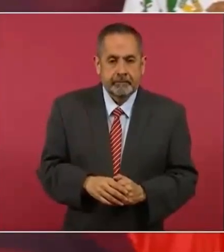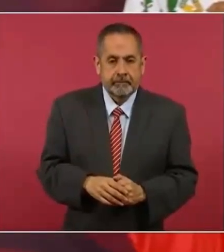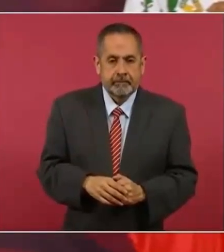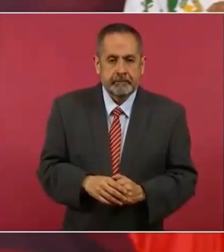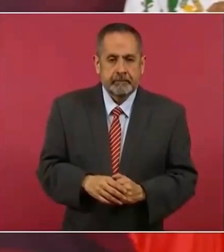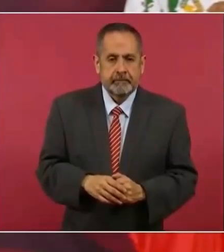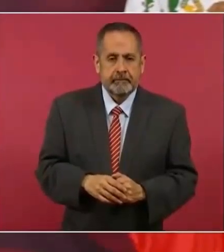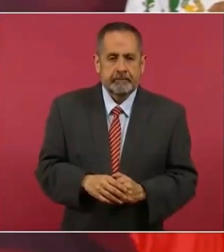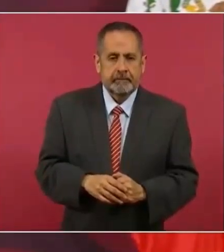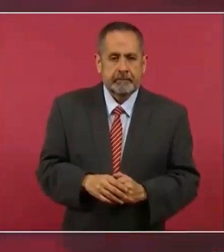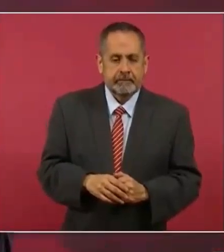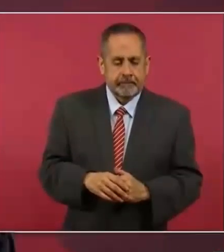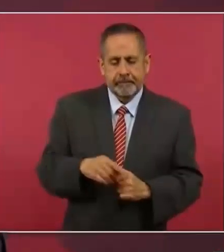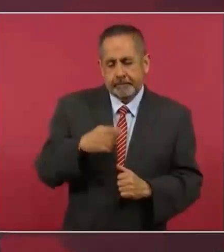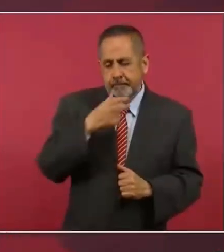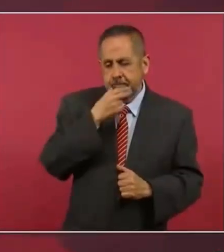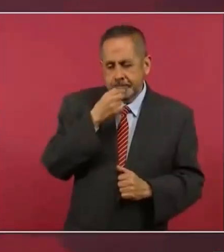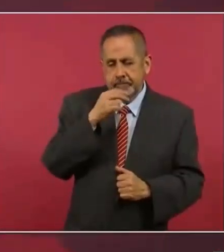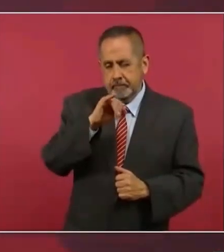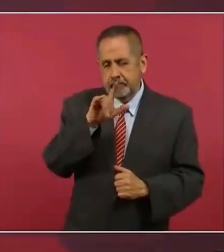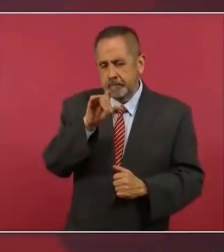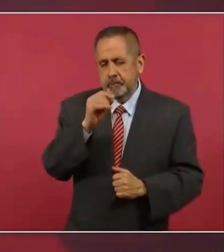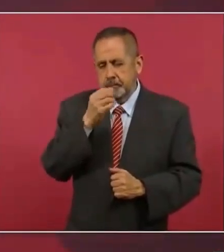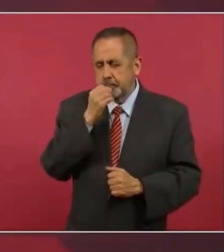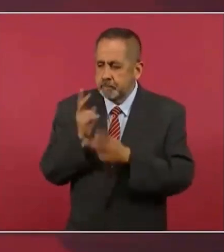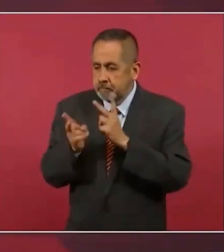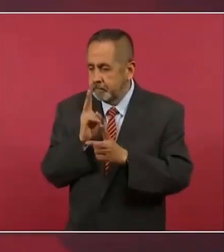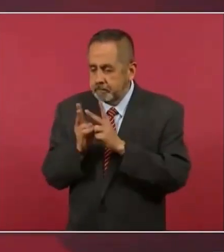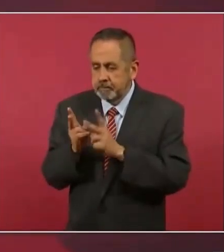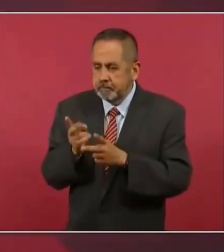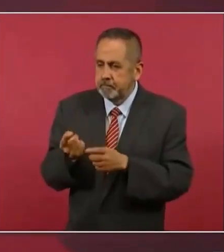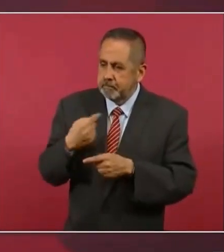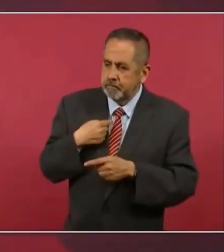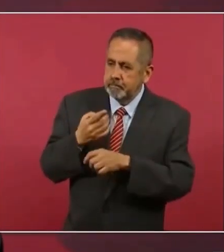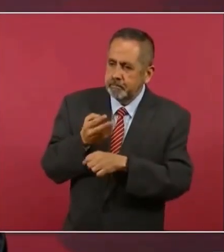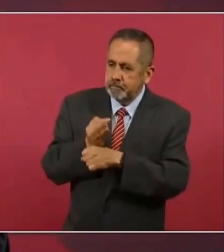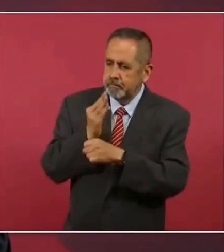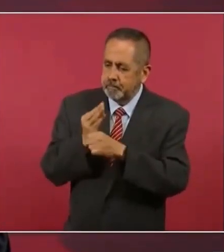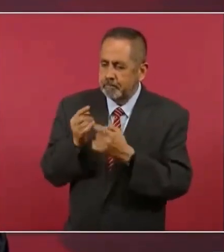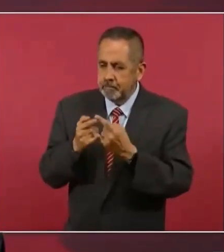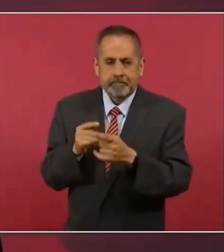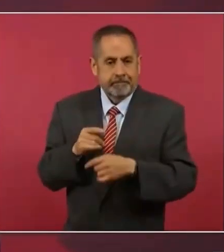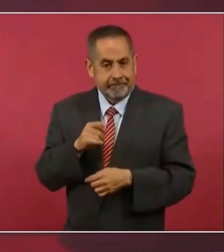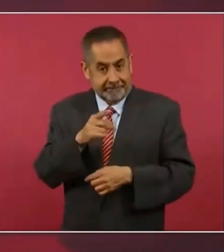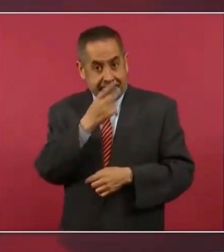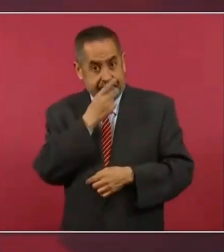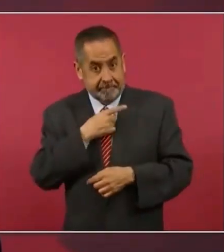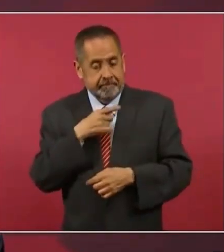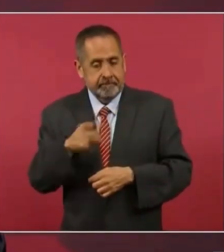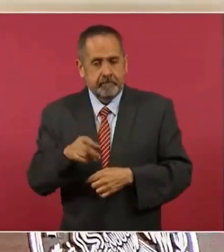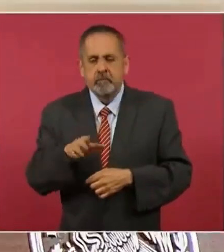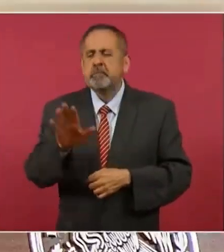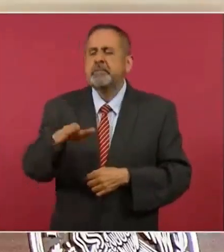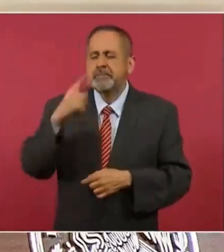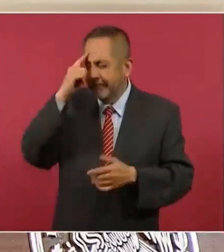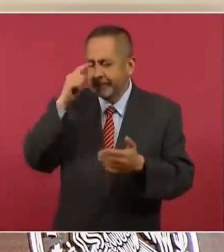mucho sentido del humor, y me decía: don Andrés, ¿qué